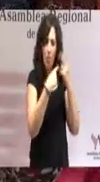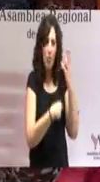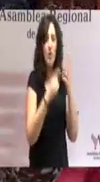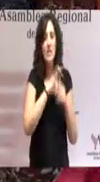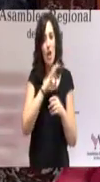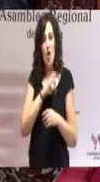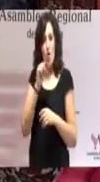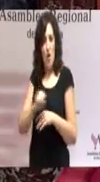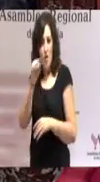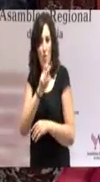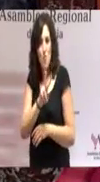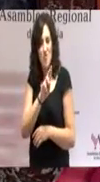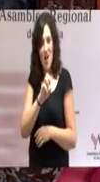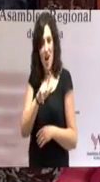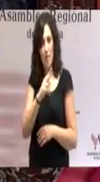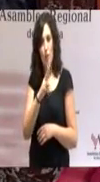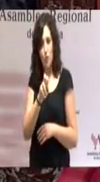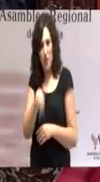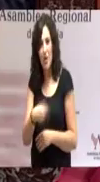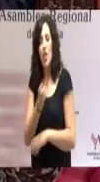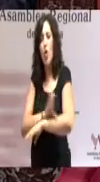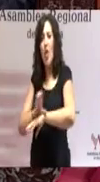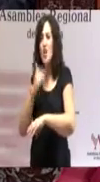también. Ciudadanos, algo le he entendido.